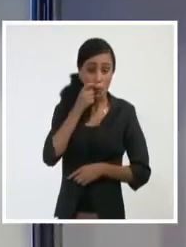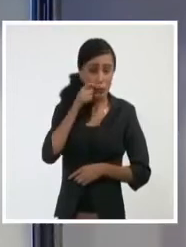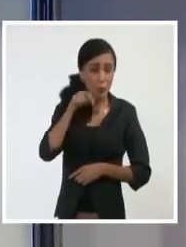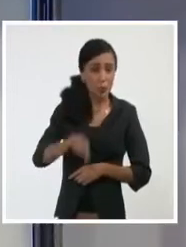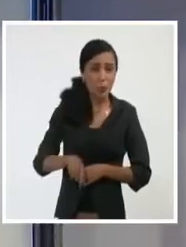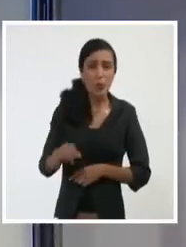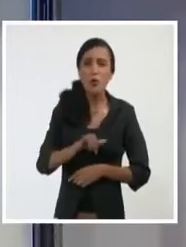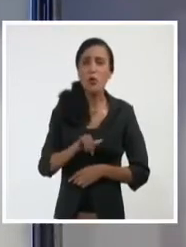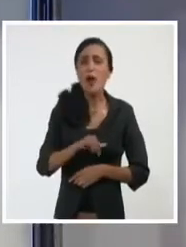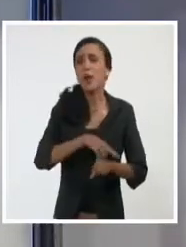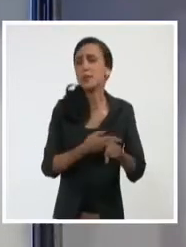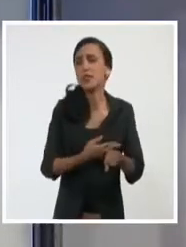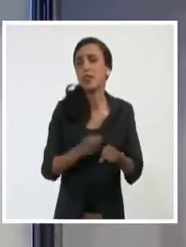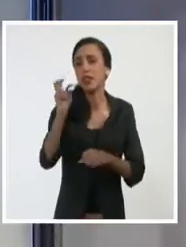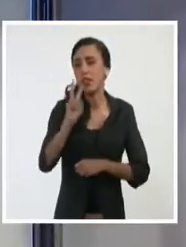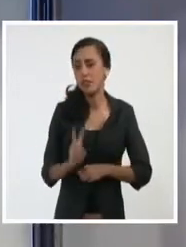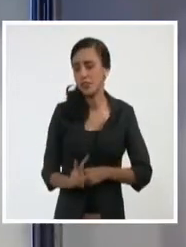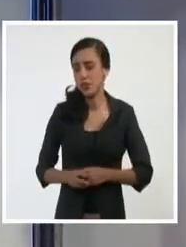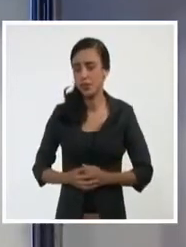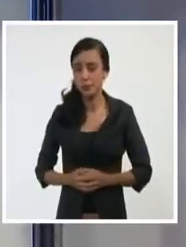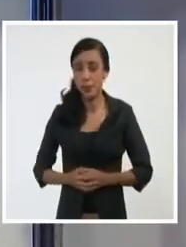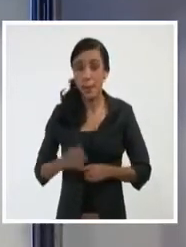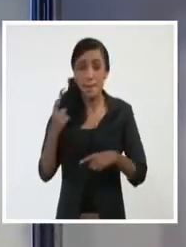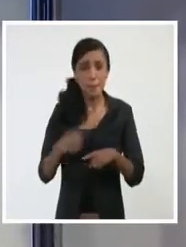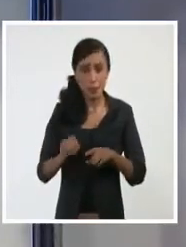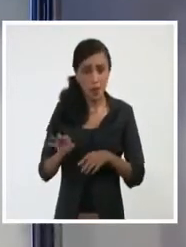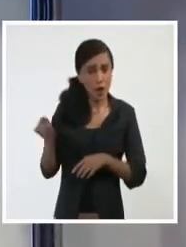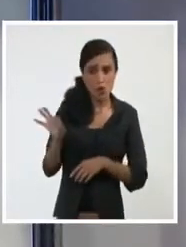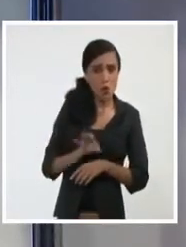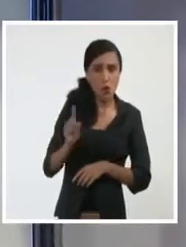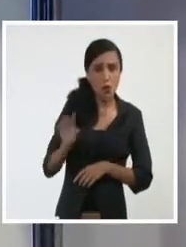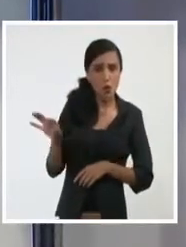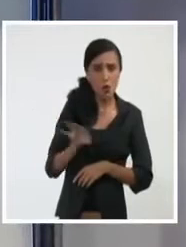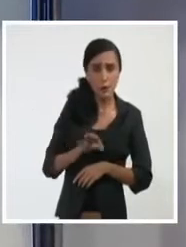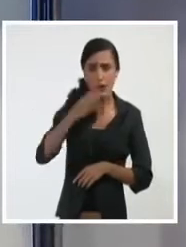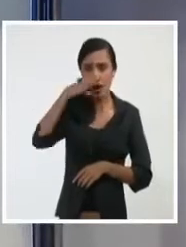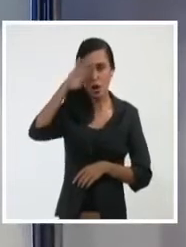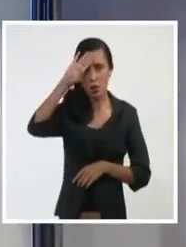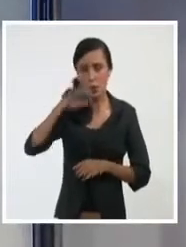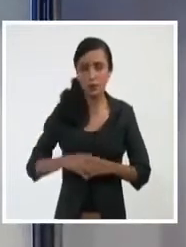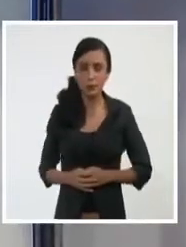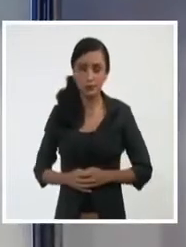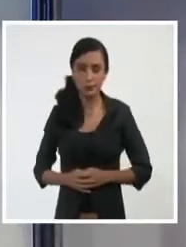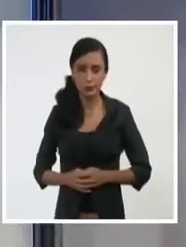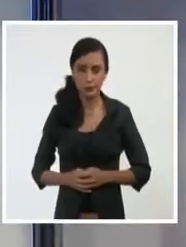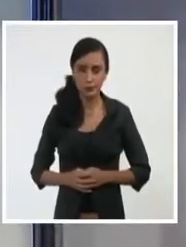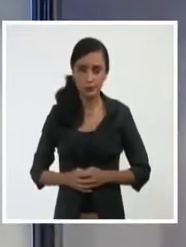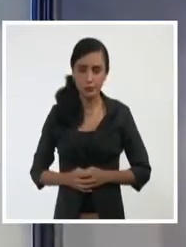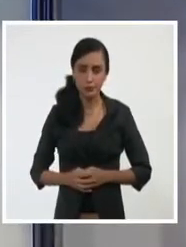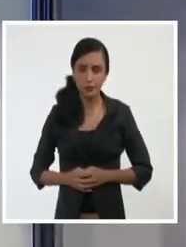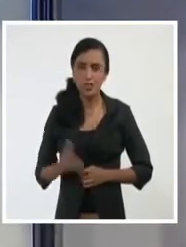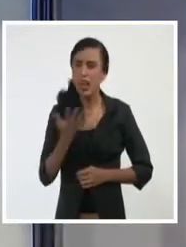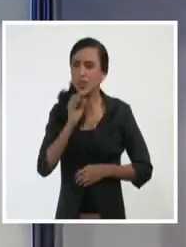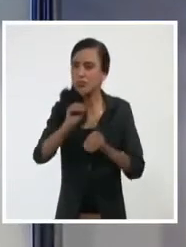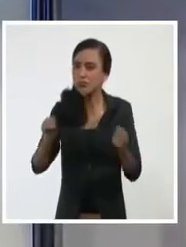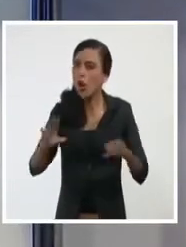representación de Venezuela. Pero fíjese, tampoco invitan a Cuba, cuya democracia sí es abiertamente antiimperialista. Convocan a